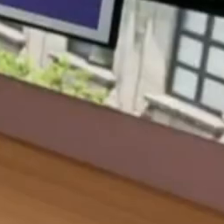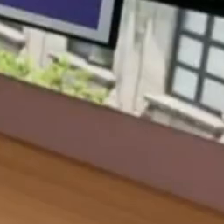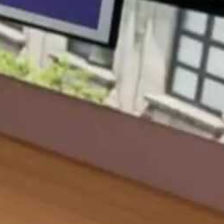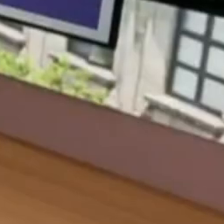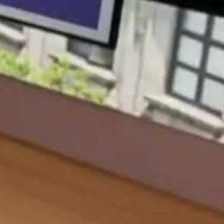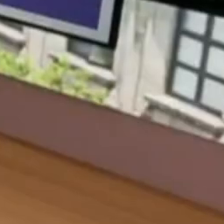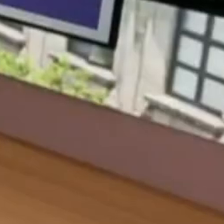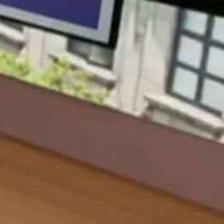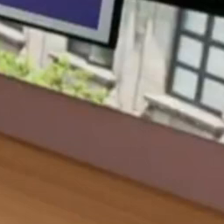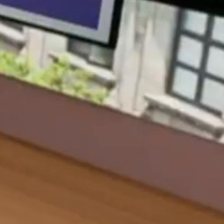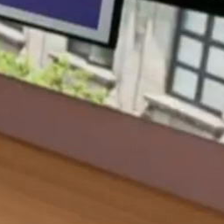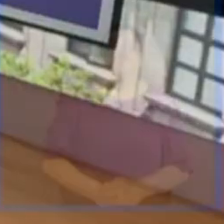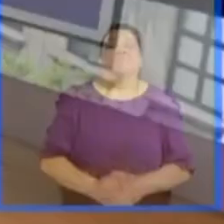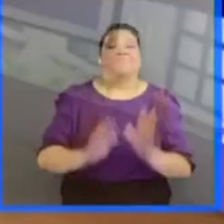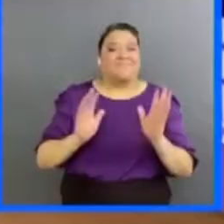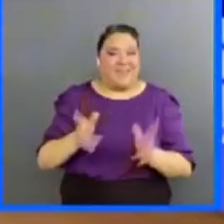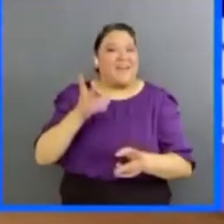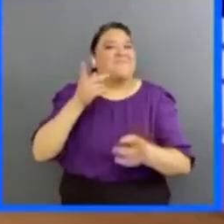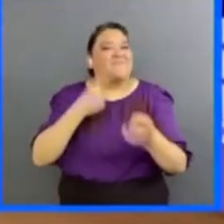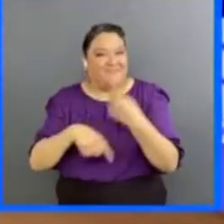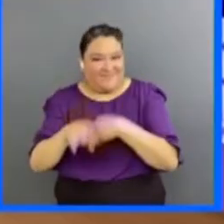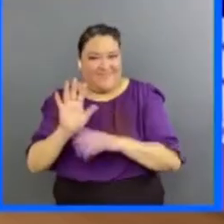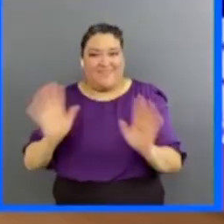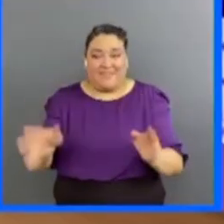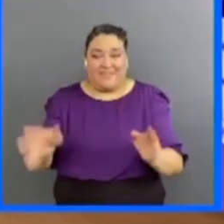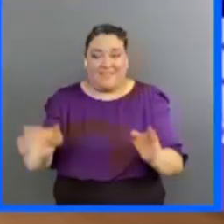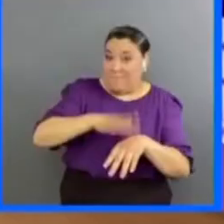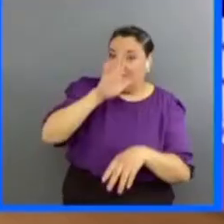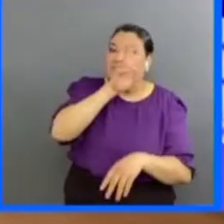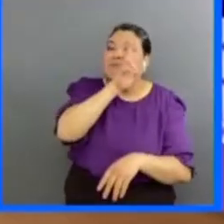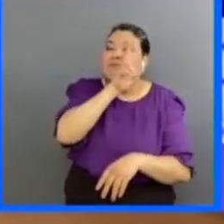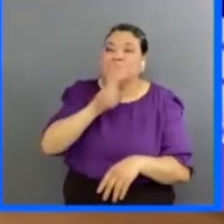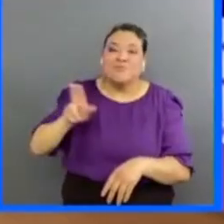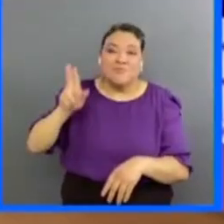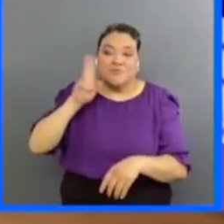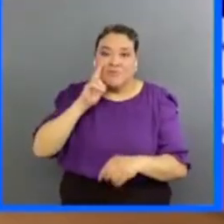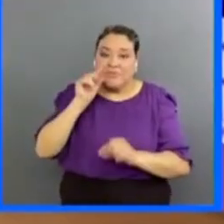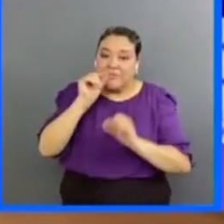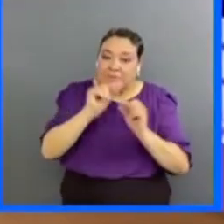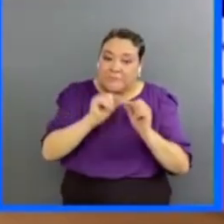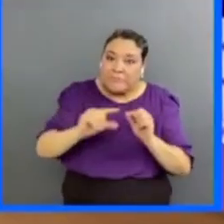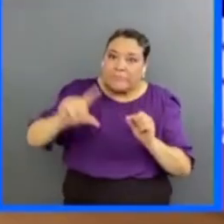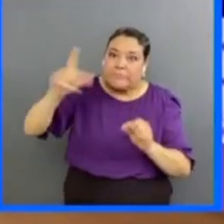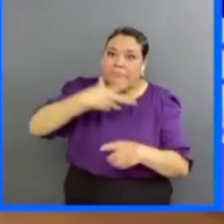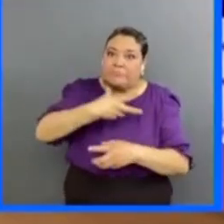Así es, ya estamos de regreso. Vámonos con más. En aumento los contagios